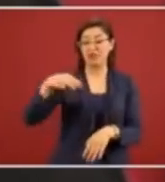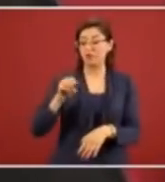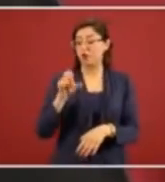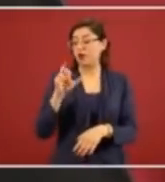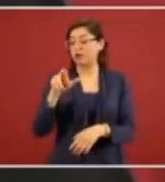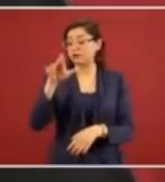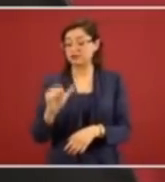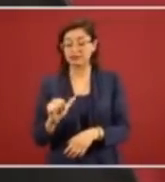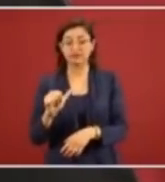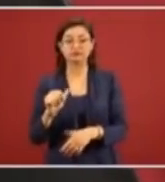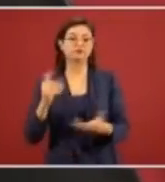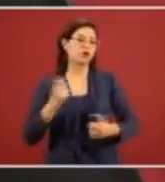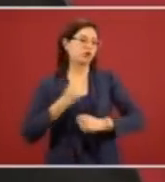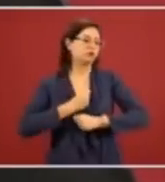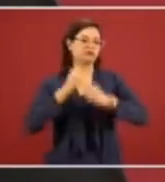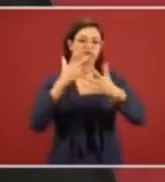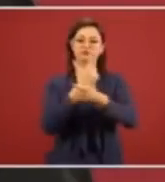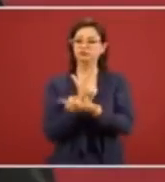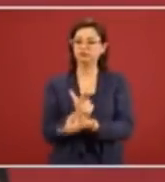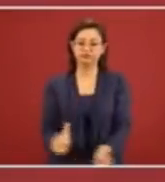haya libertad de expresión